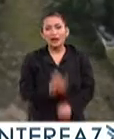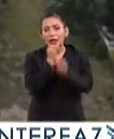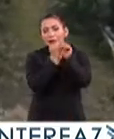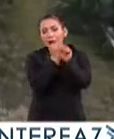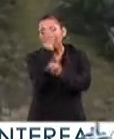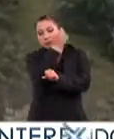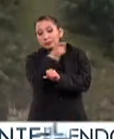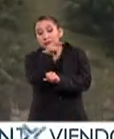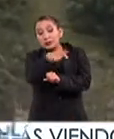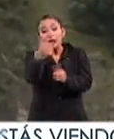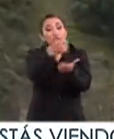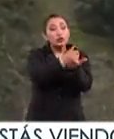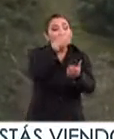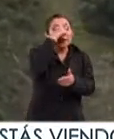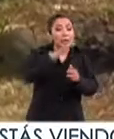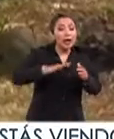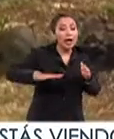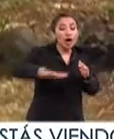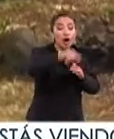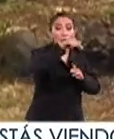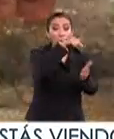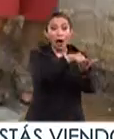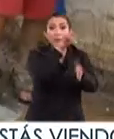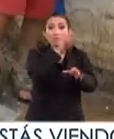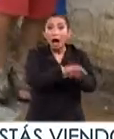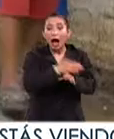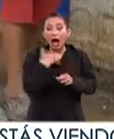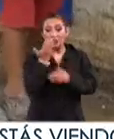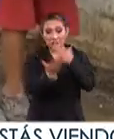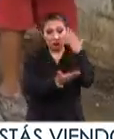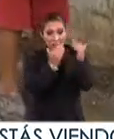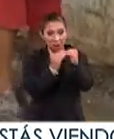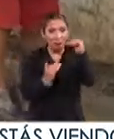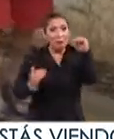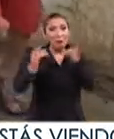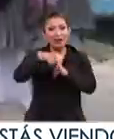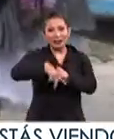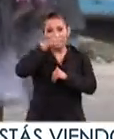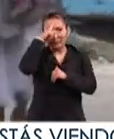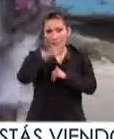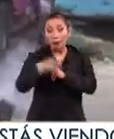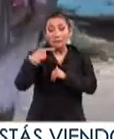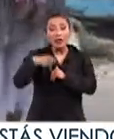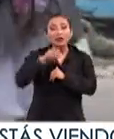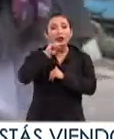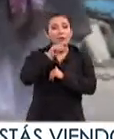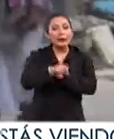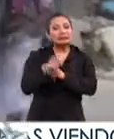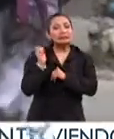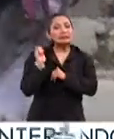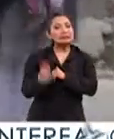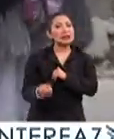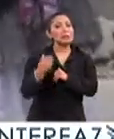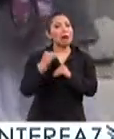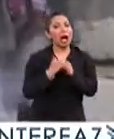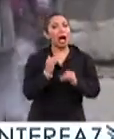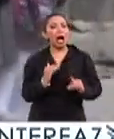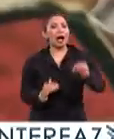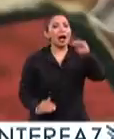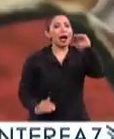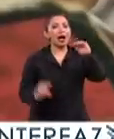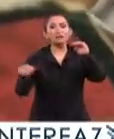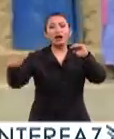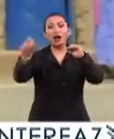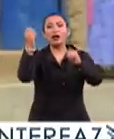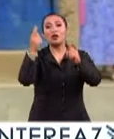estudio revela que la Ciudad de México es la entidad con mayor índice de escolaridad en el país, pero tiene también una marcada desigualdad